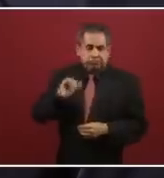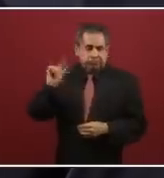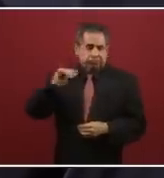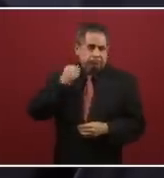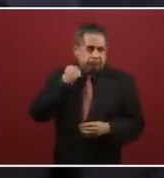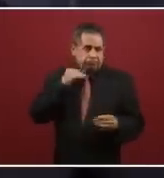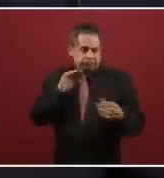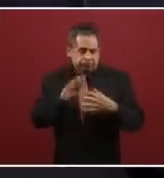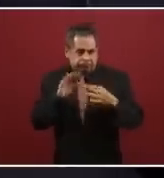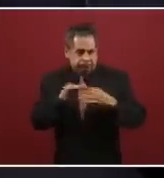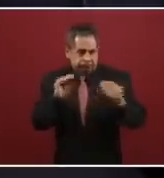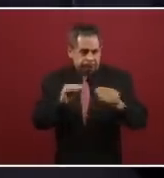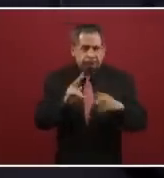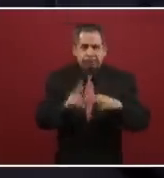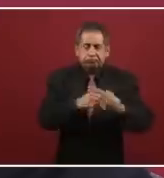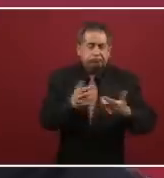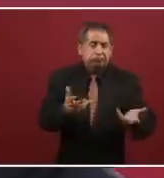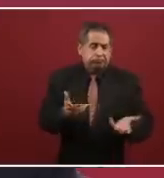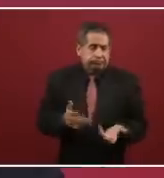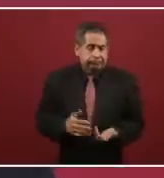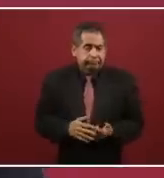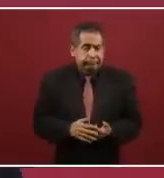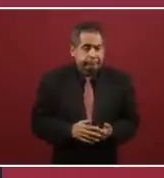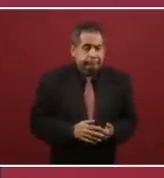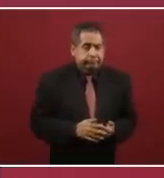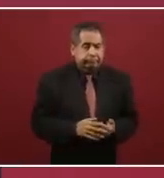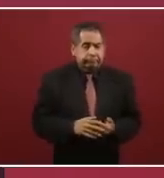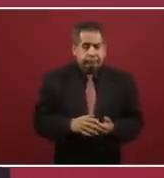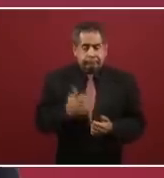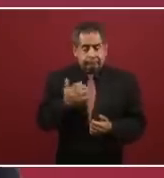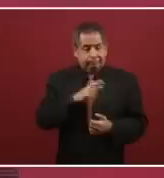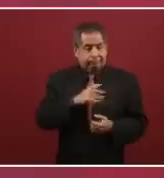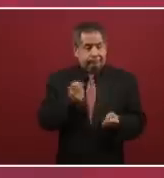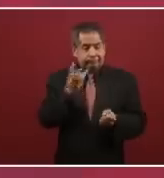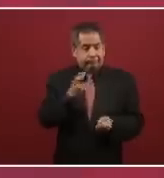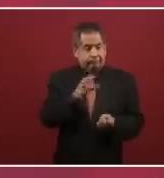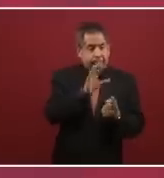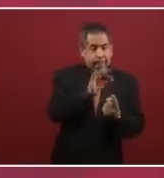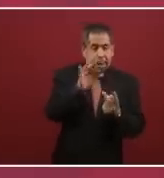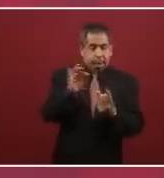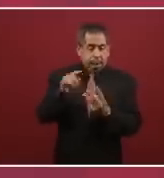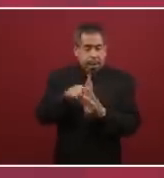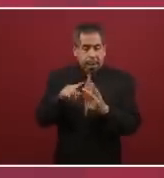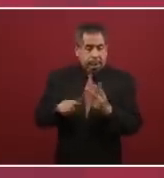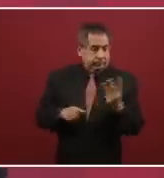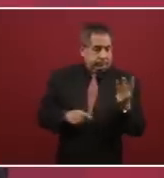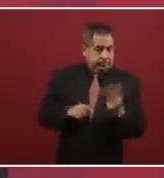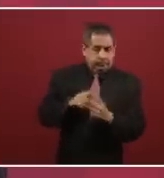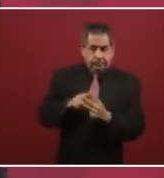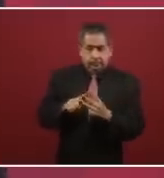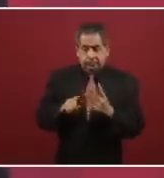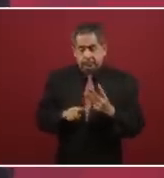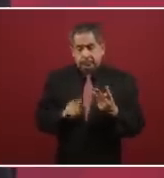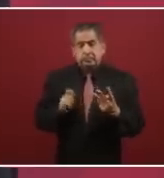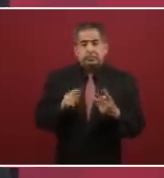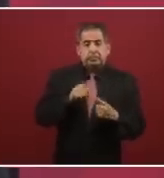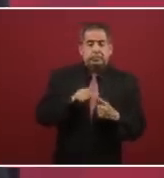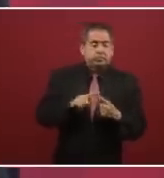especialistas, ¿en qué hacemos? Porque hay tres opciones. Una es